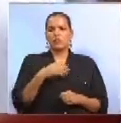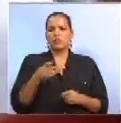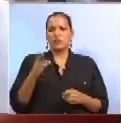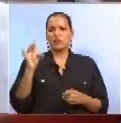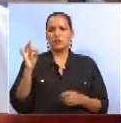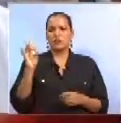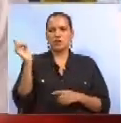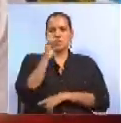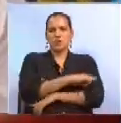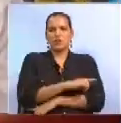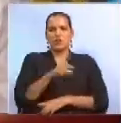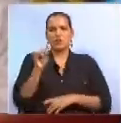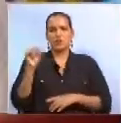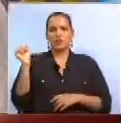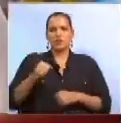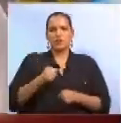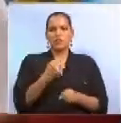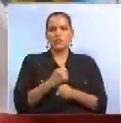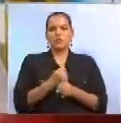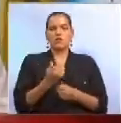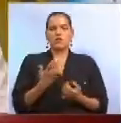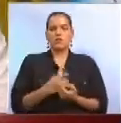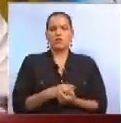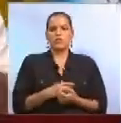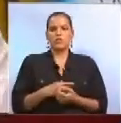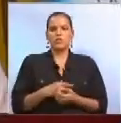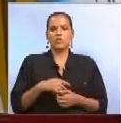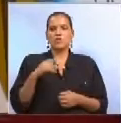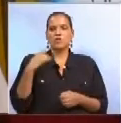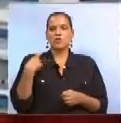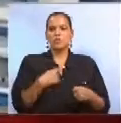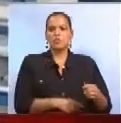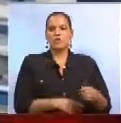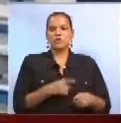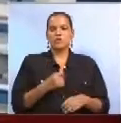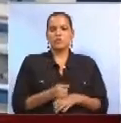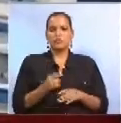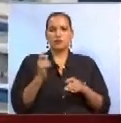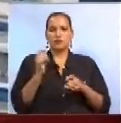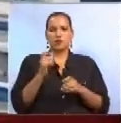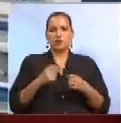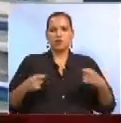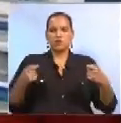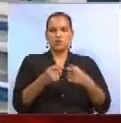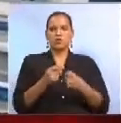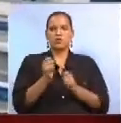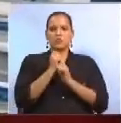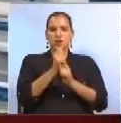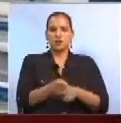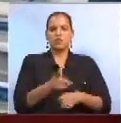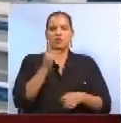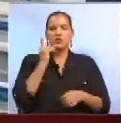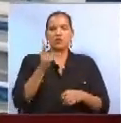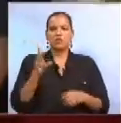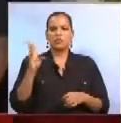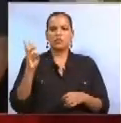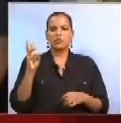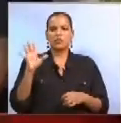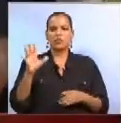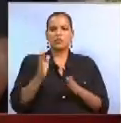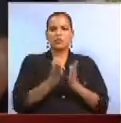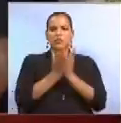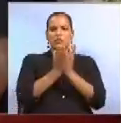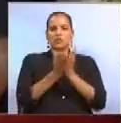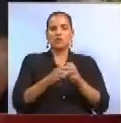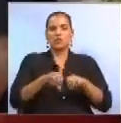nos reconoce eso. Johnny Pozo, presidente de la FENACOPED, confirmó que hasta el momento son 65 embarcaciones las afectadas